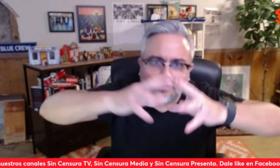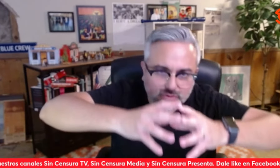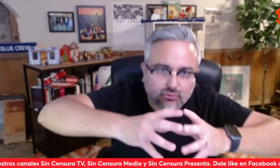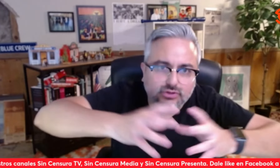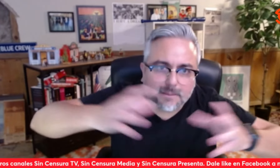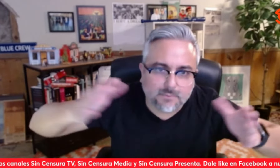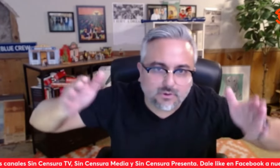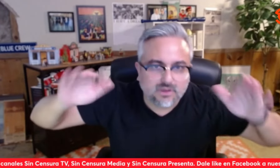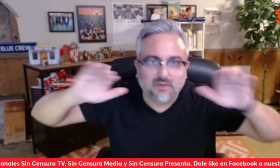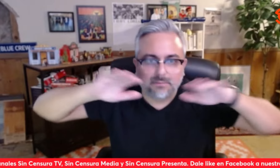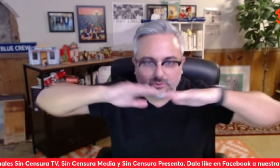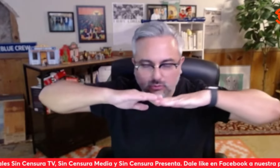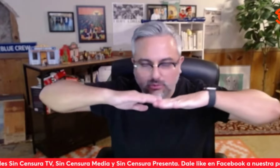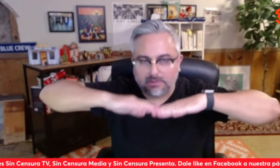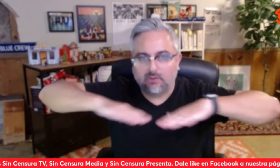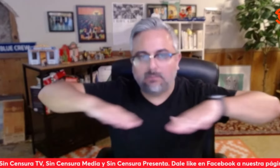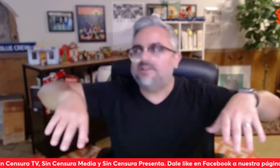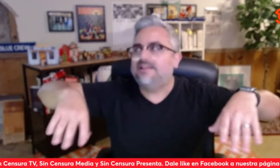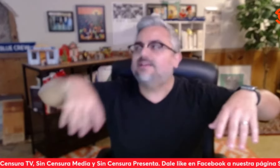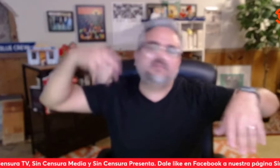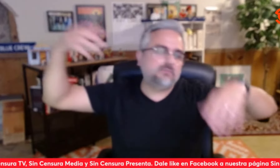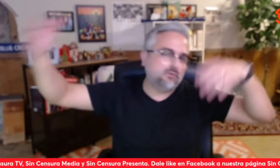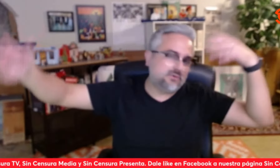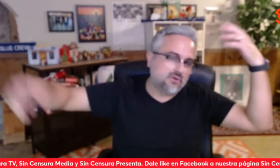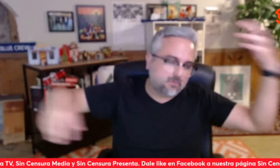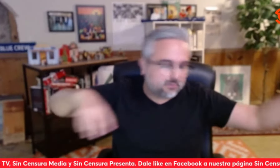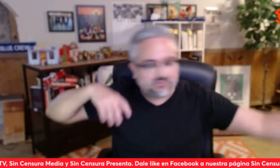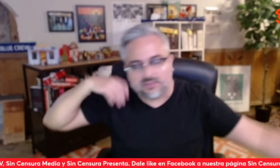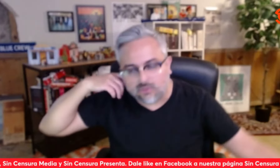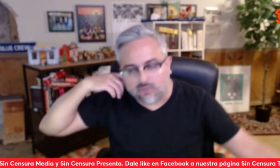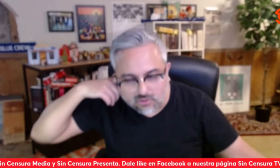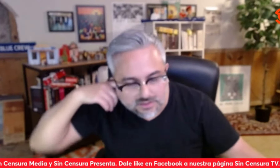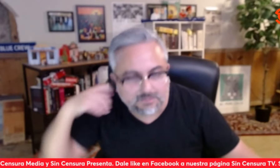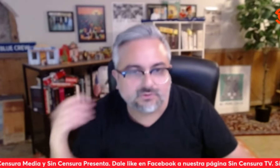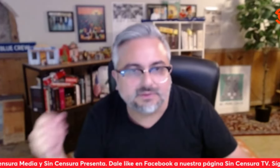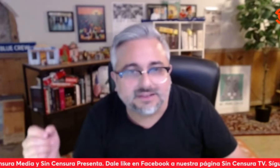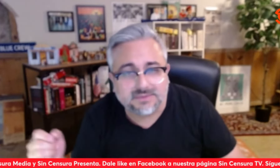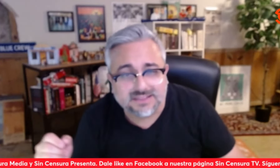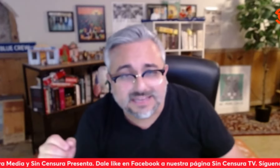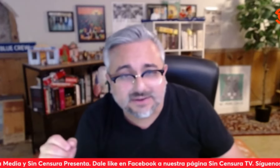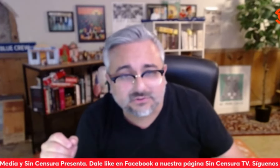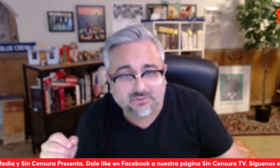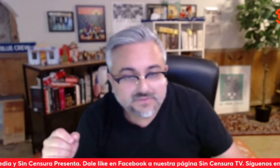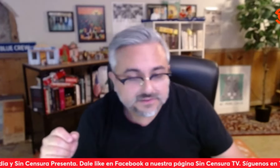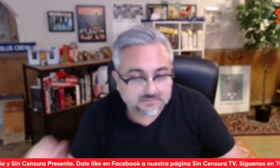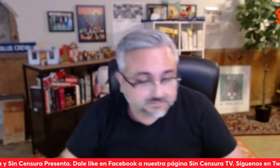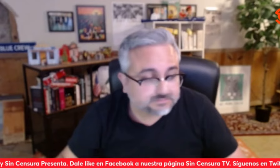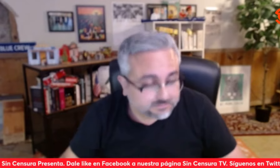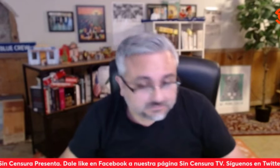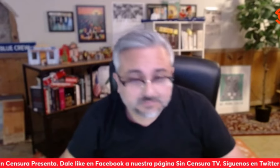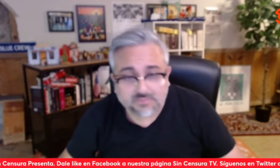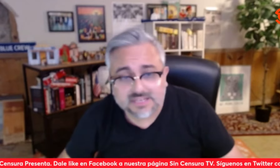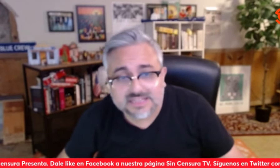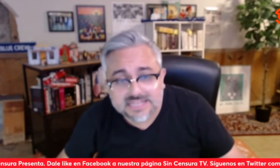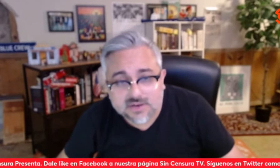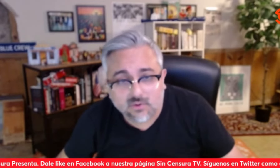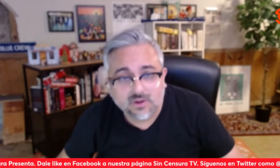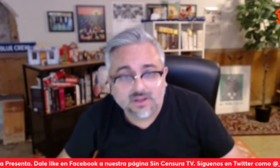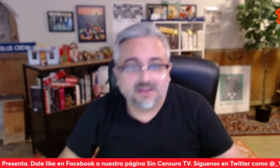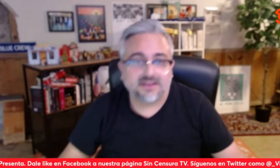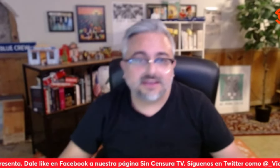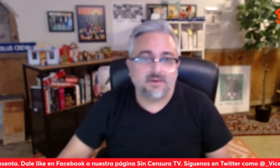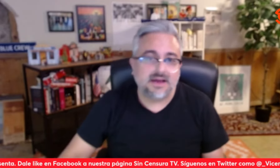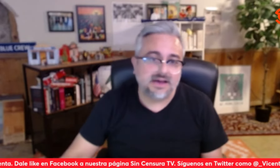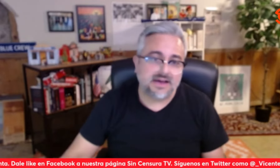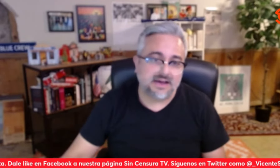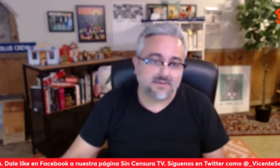mire, durante un tiempo mantuvo el bajo perfil, ya después se volvió opositor y empezó a mandar videos y dijo